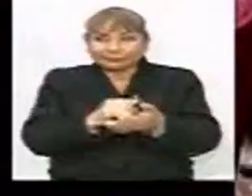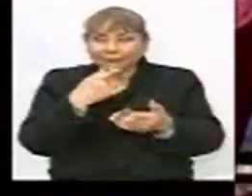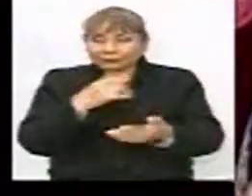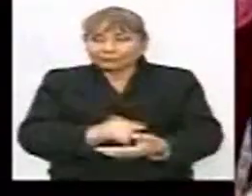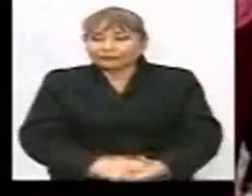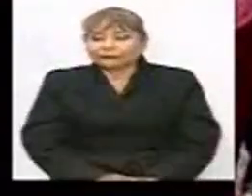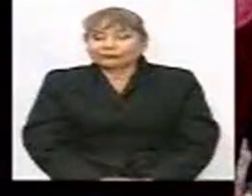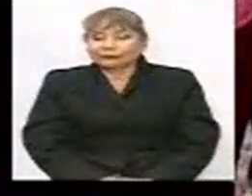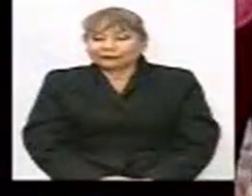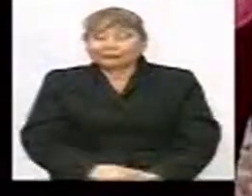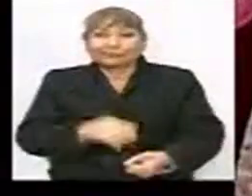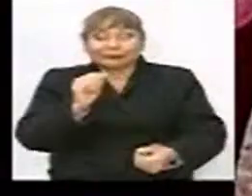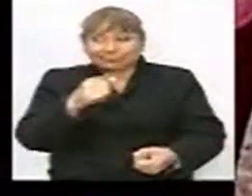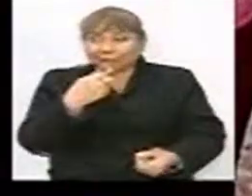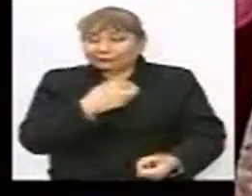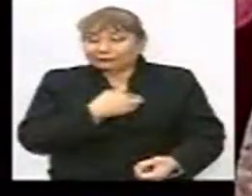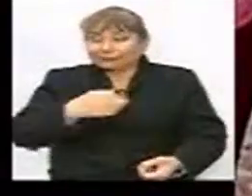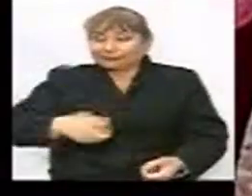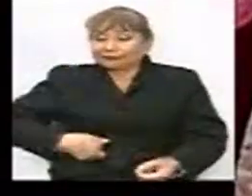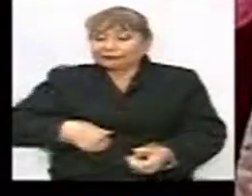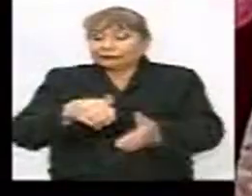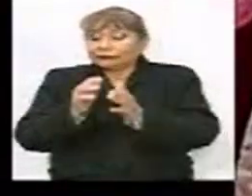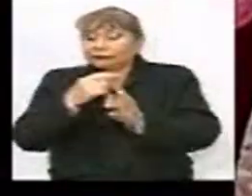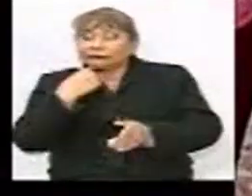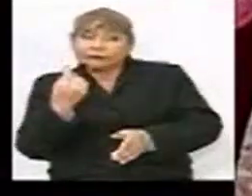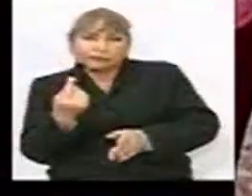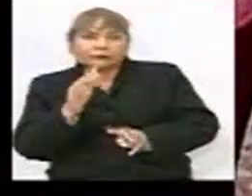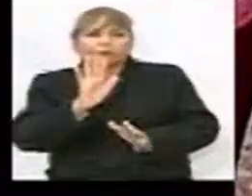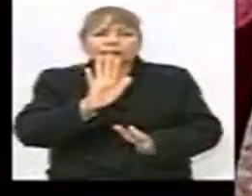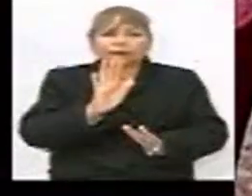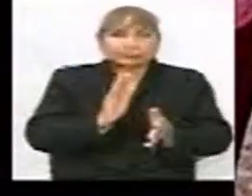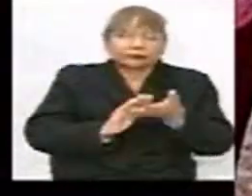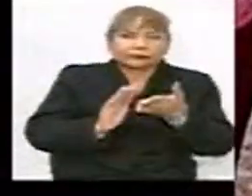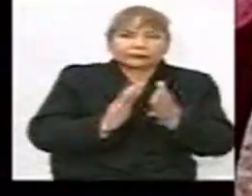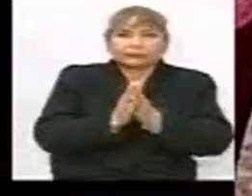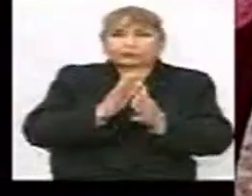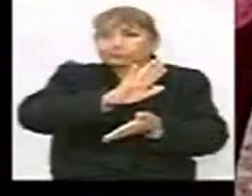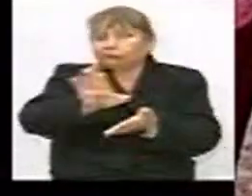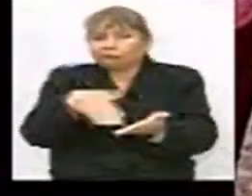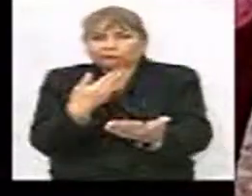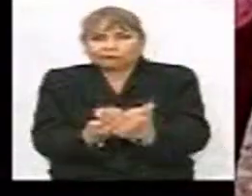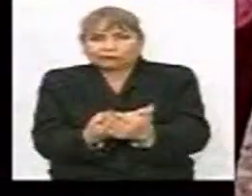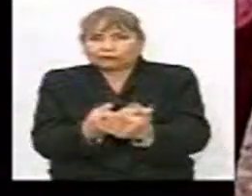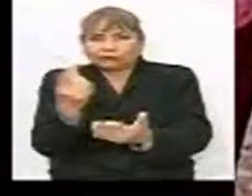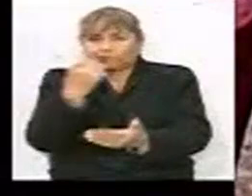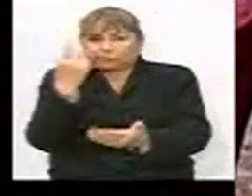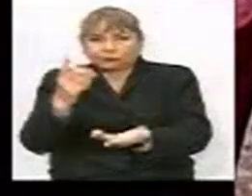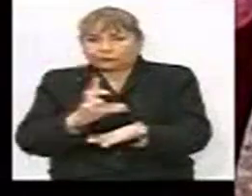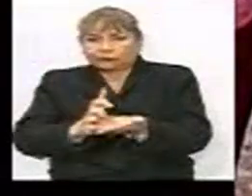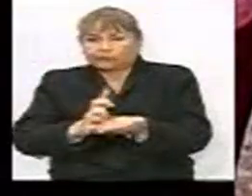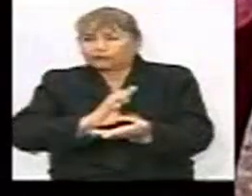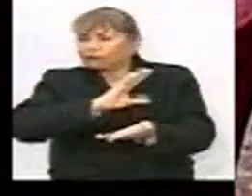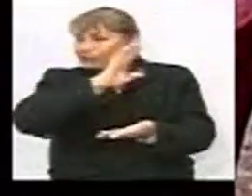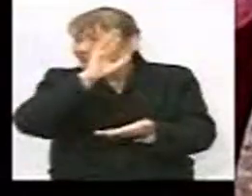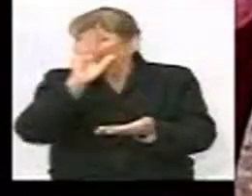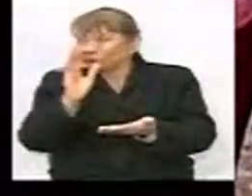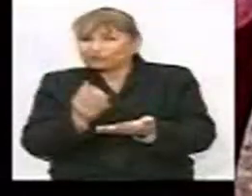incremento. Por consiguiente, presidente, yo pido que se incluya los peajes en general, no solamente el peaje de Lima.